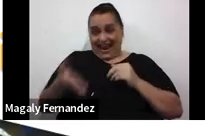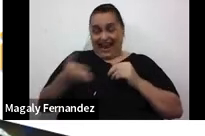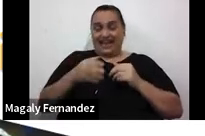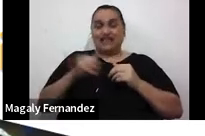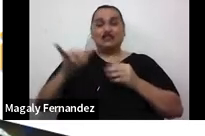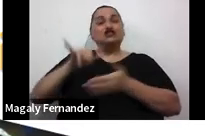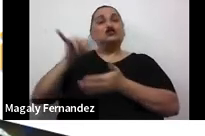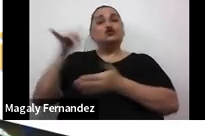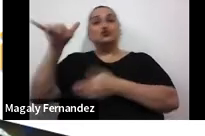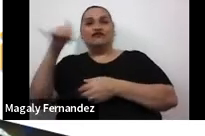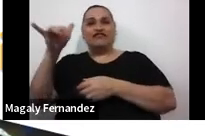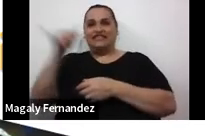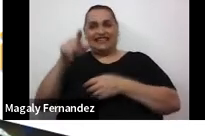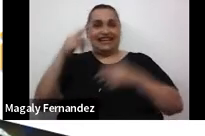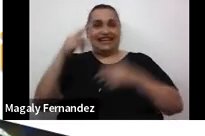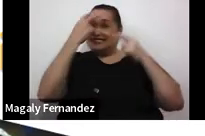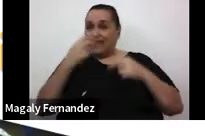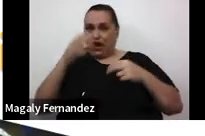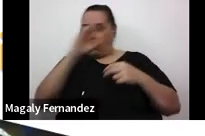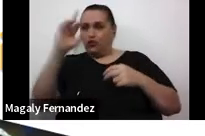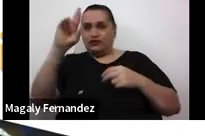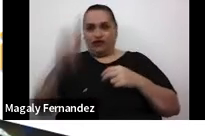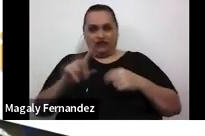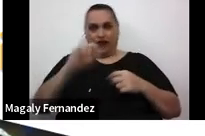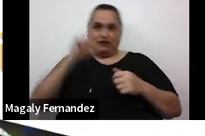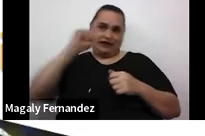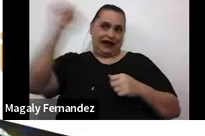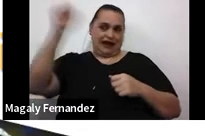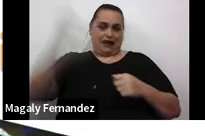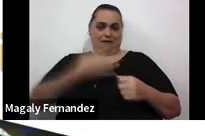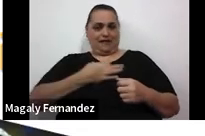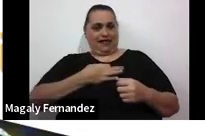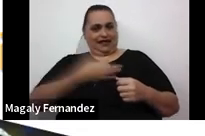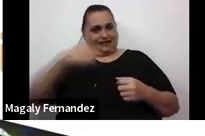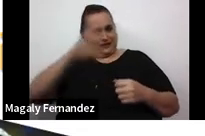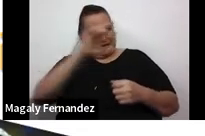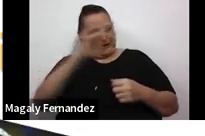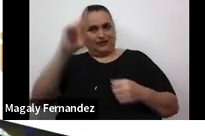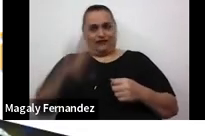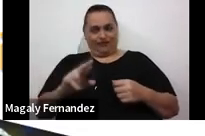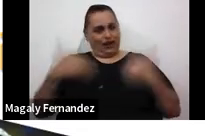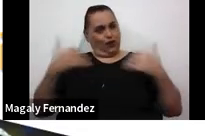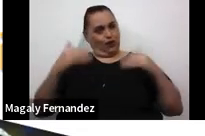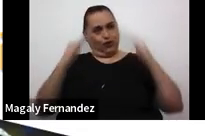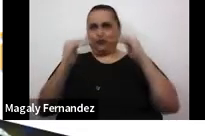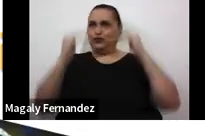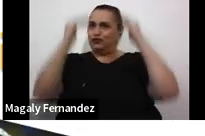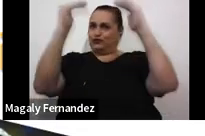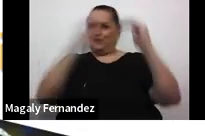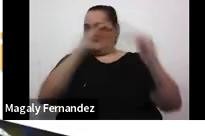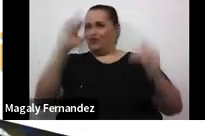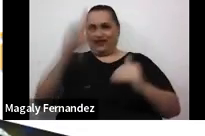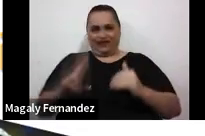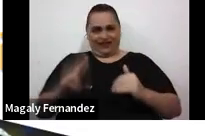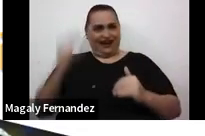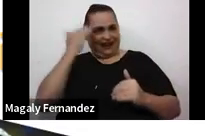ciego de Costa Rica que ha ganado medallas nos ha dejado muy en alto en el país No sé cuántos de los que estamos aquí han ganado